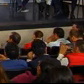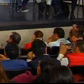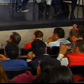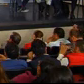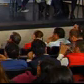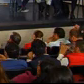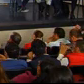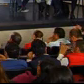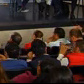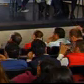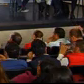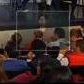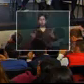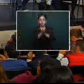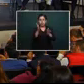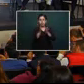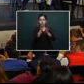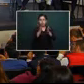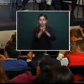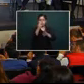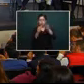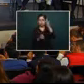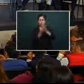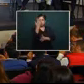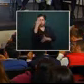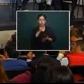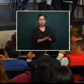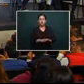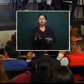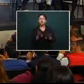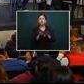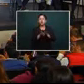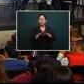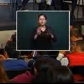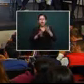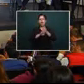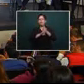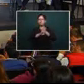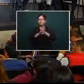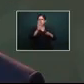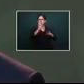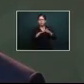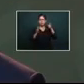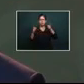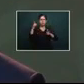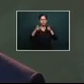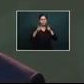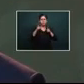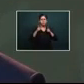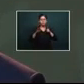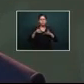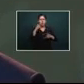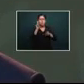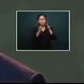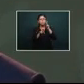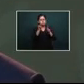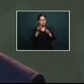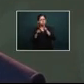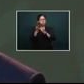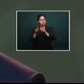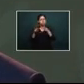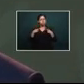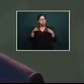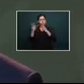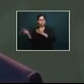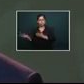penales, a través de pláticas, a través de conferencias, a los mismos personas privadas de la